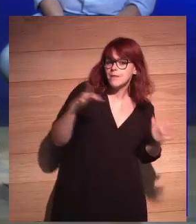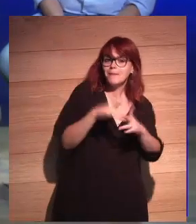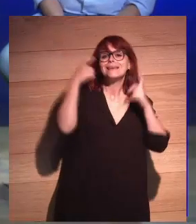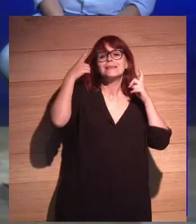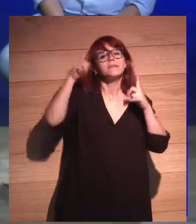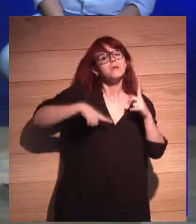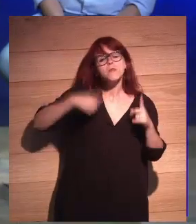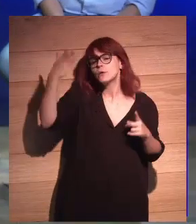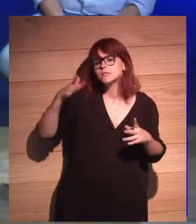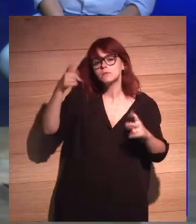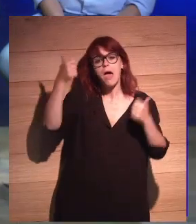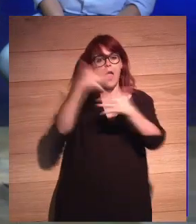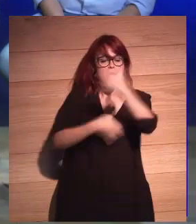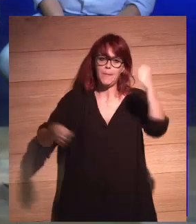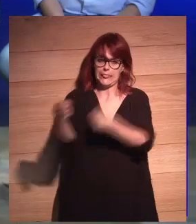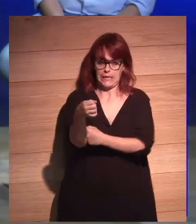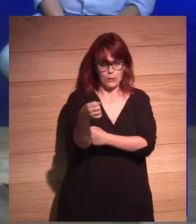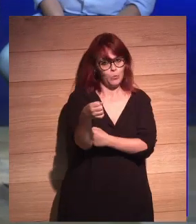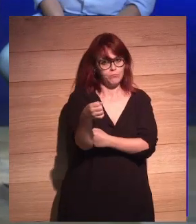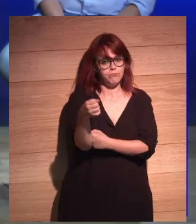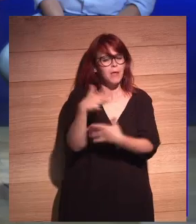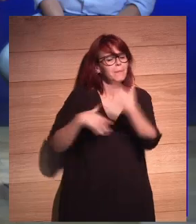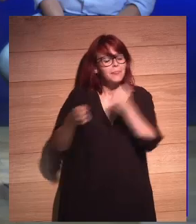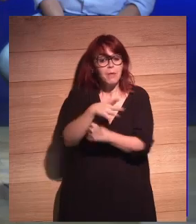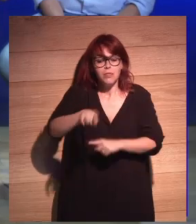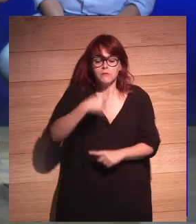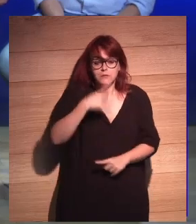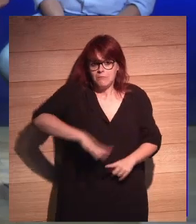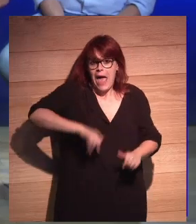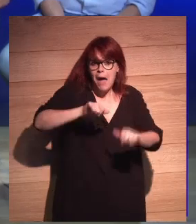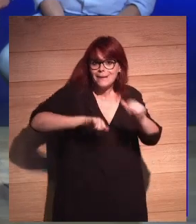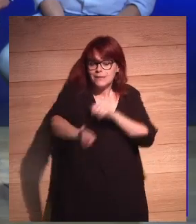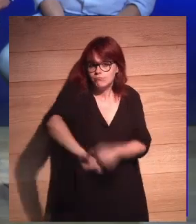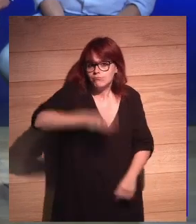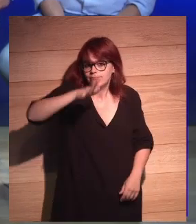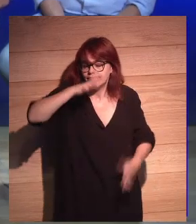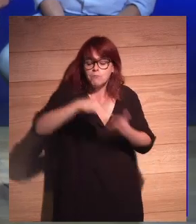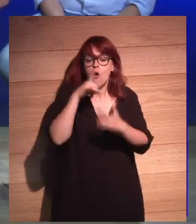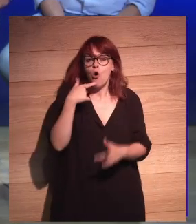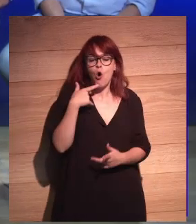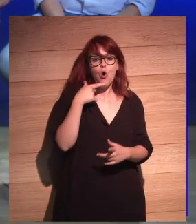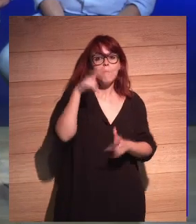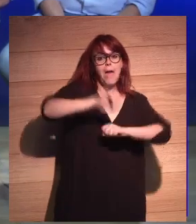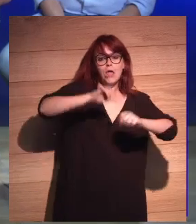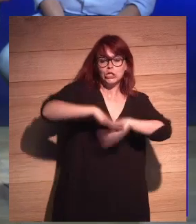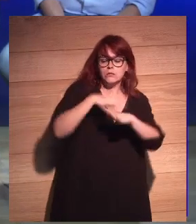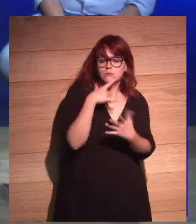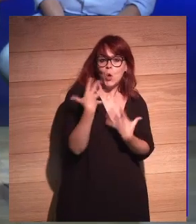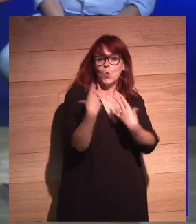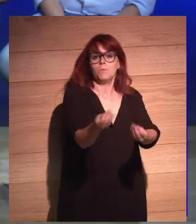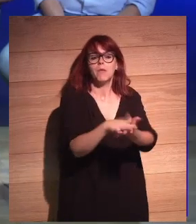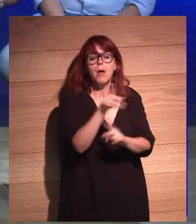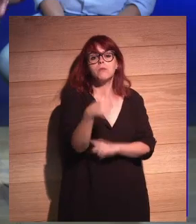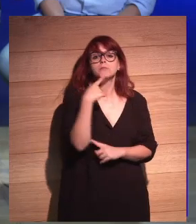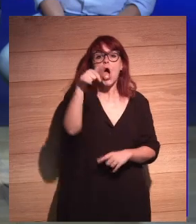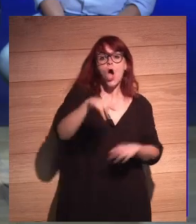empatía. Y a partir de ahí lo que se puede hacer es absolutamente espectacular, porque son muy receptivos. A lo que no son receptivos es que hoy tienes